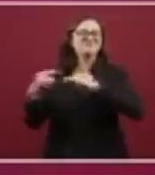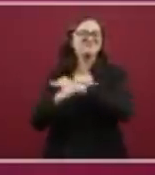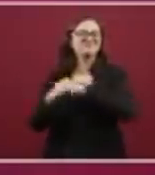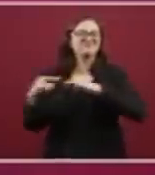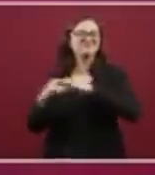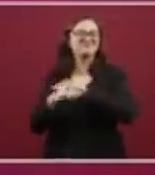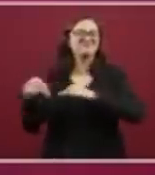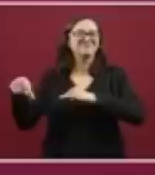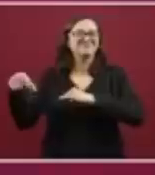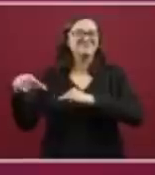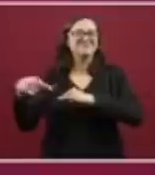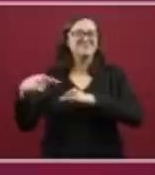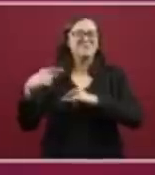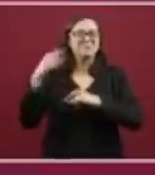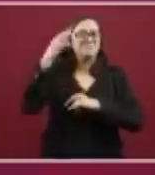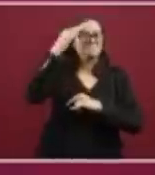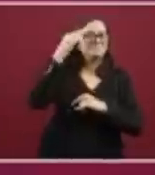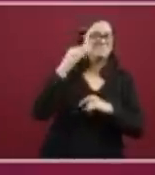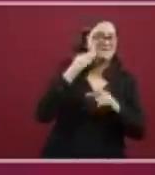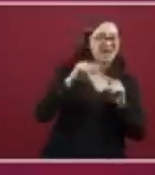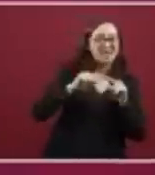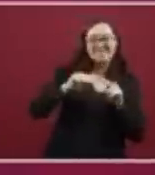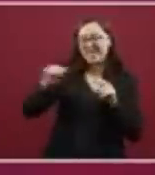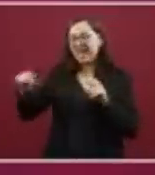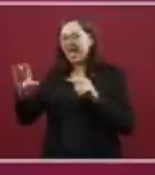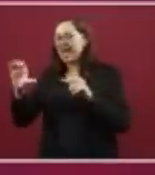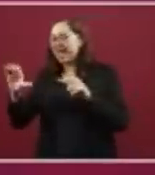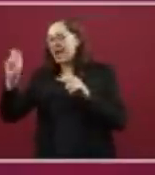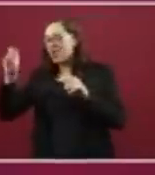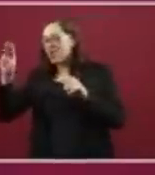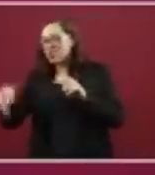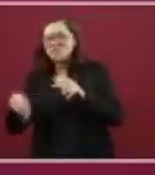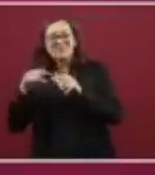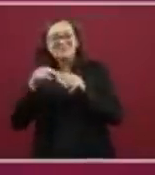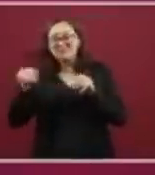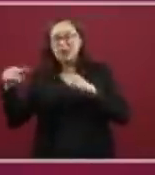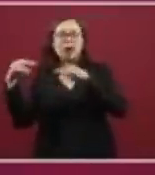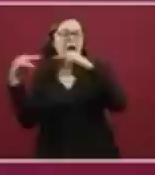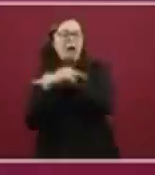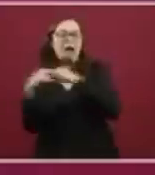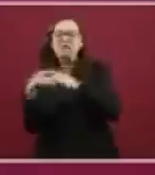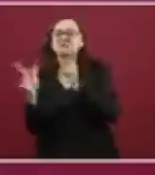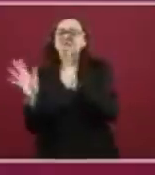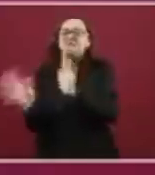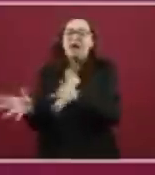ICA, y ellos están dispuestos a